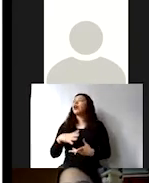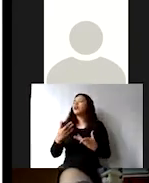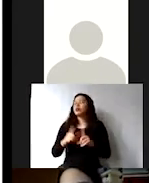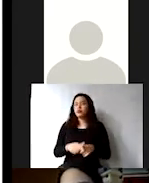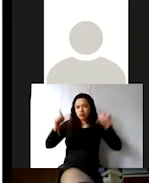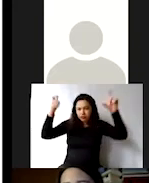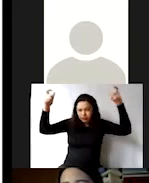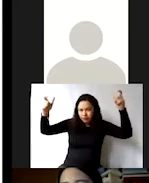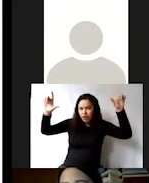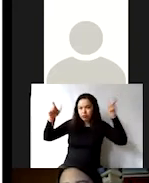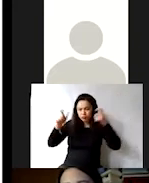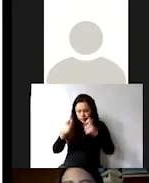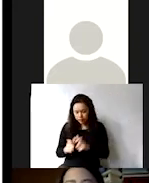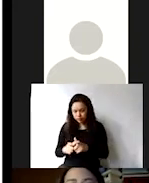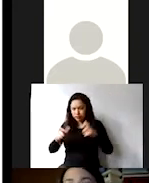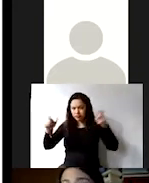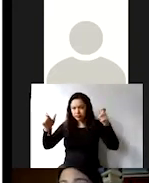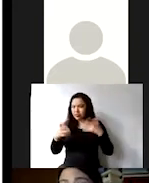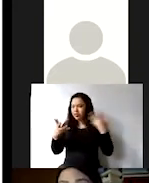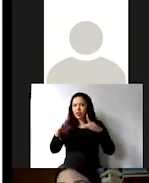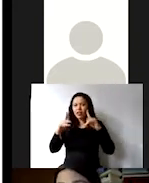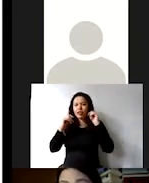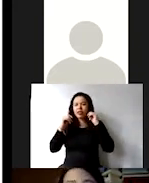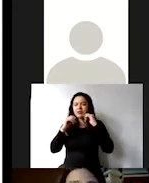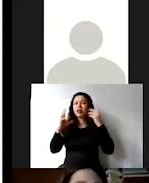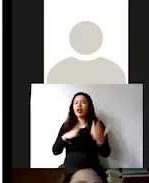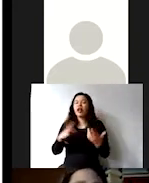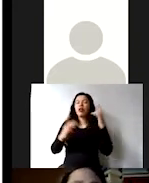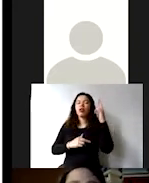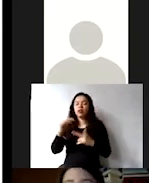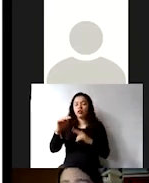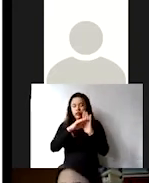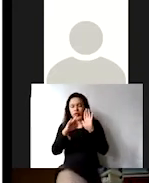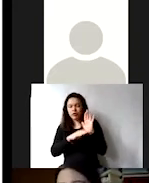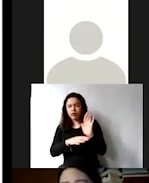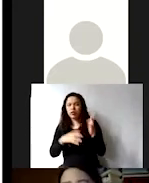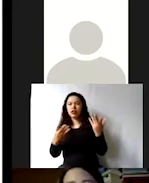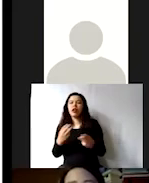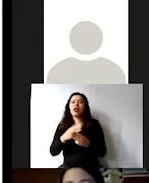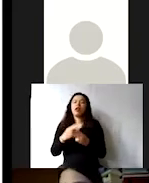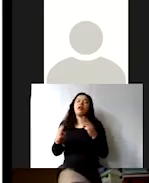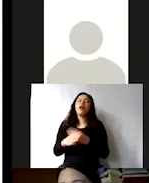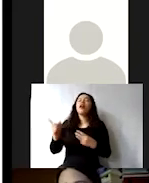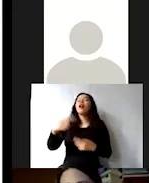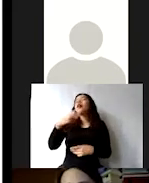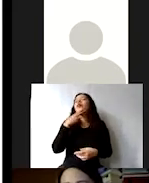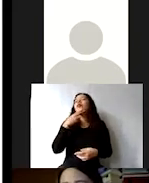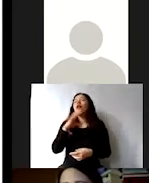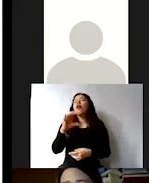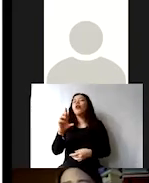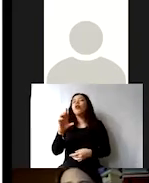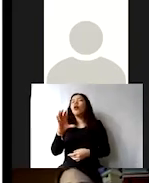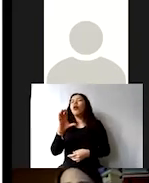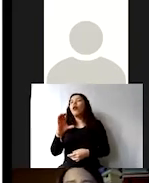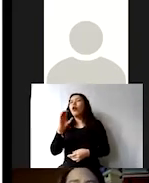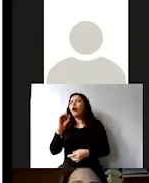las organizaciones que bueno, o incluso estándares también, instrumentos que utilizan, CDOSS que utilizan